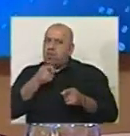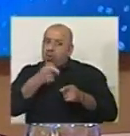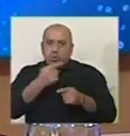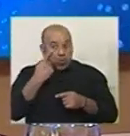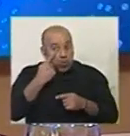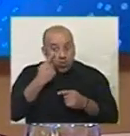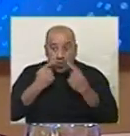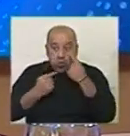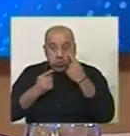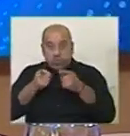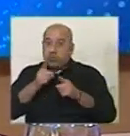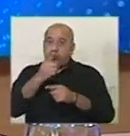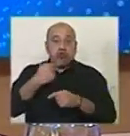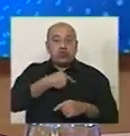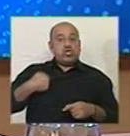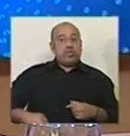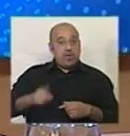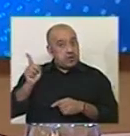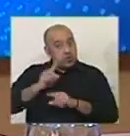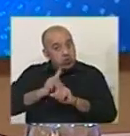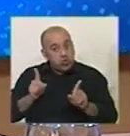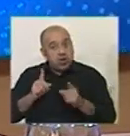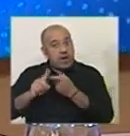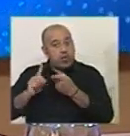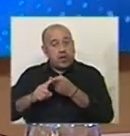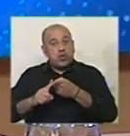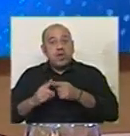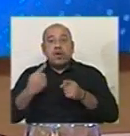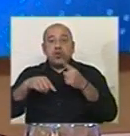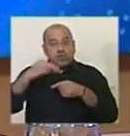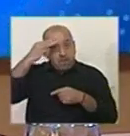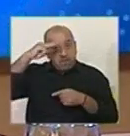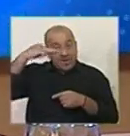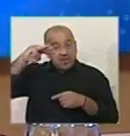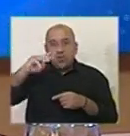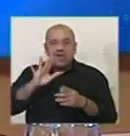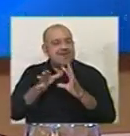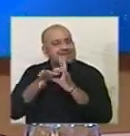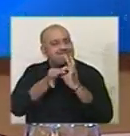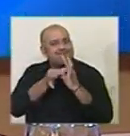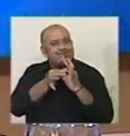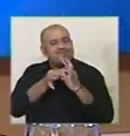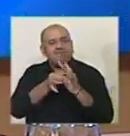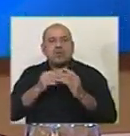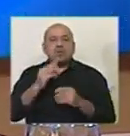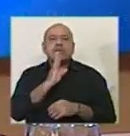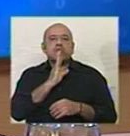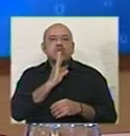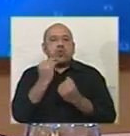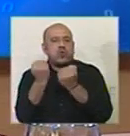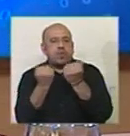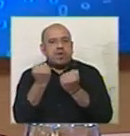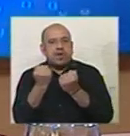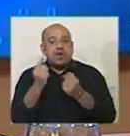política internacional. México claramente tiene una dependencia absoluta del comercio con Estados Unidos. Pero no puede pensar en